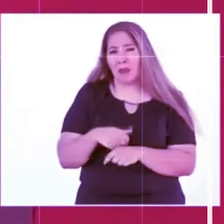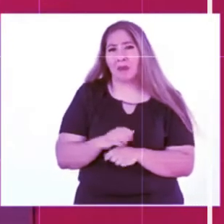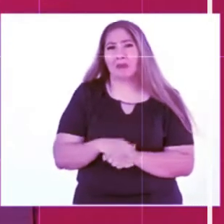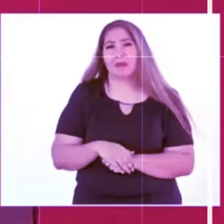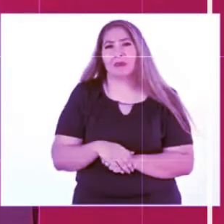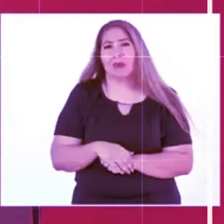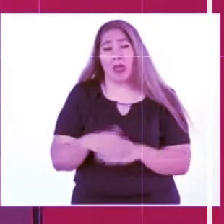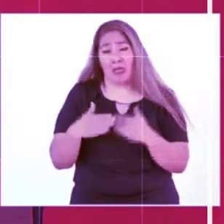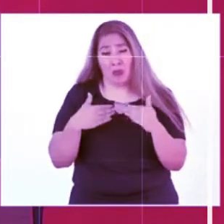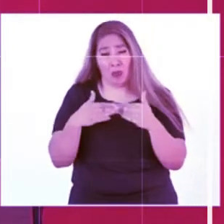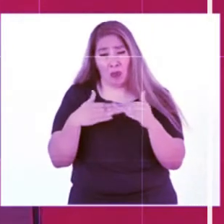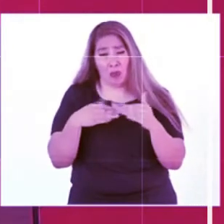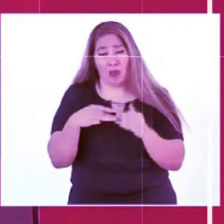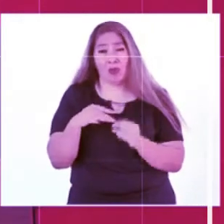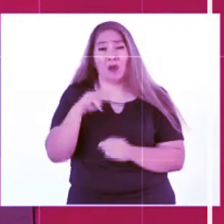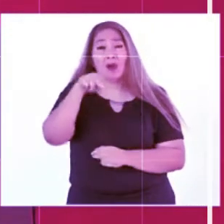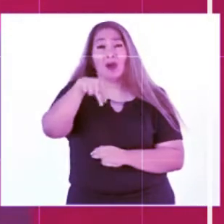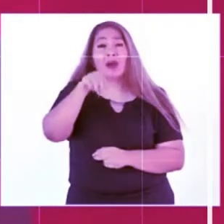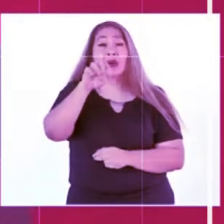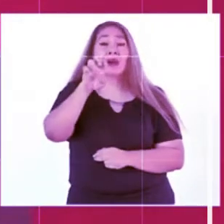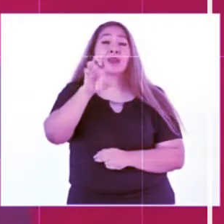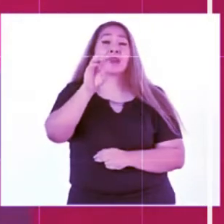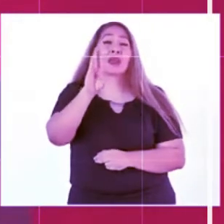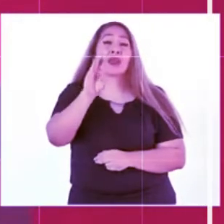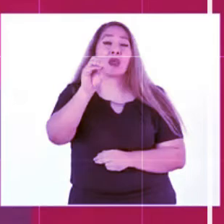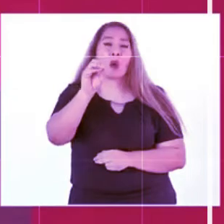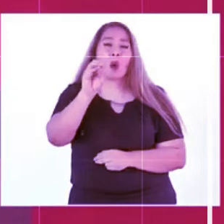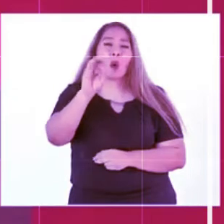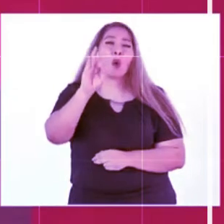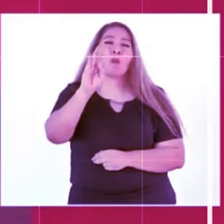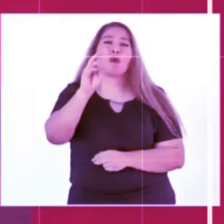económico neoliberal o neoporfirista